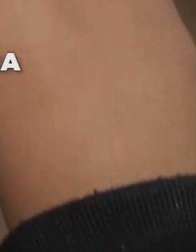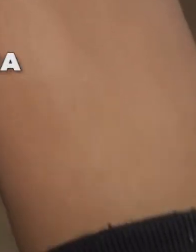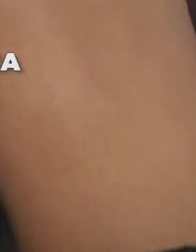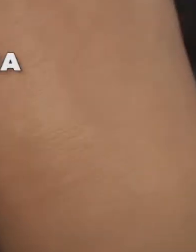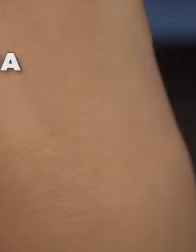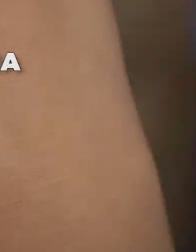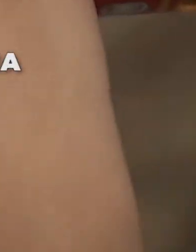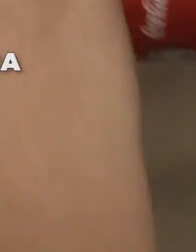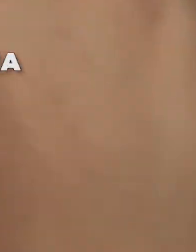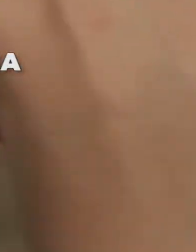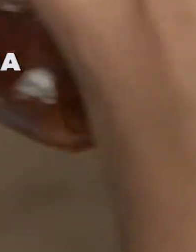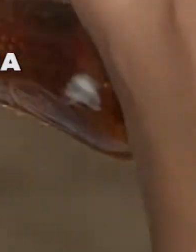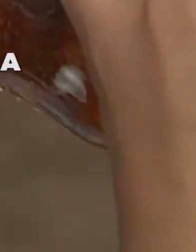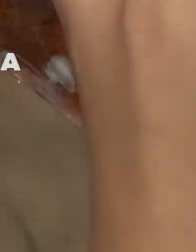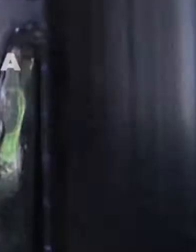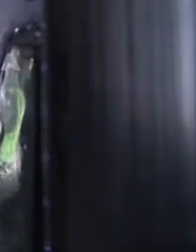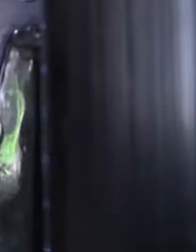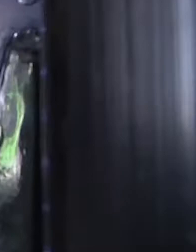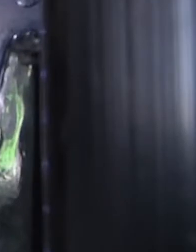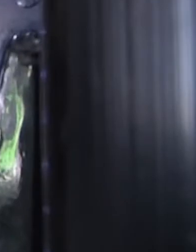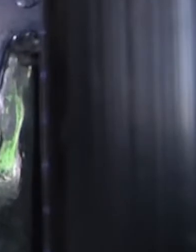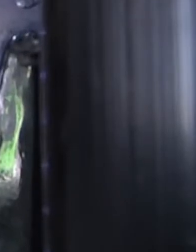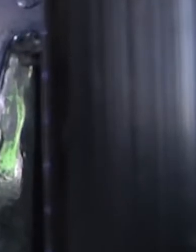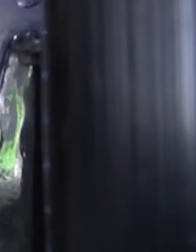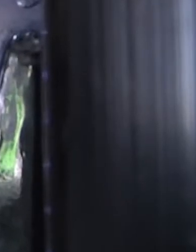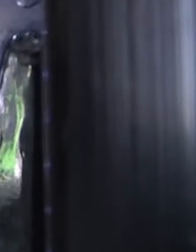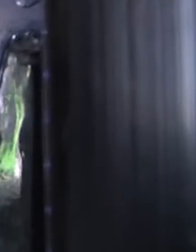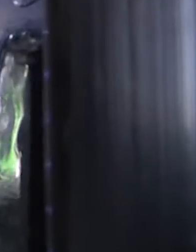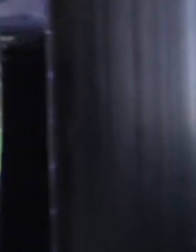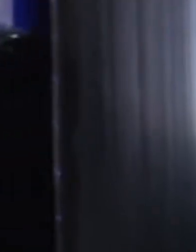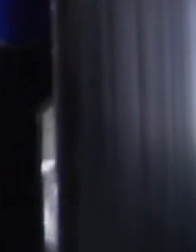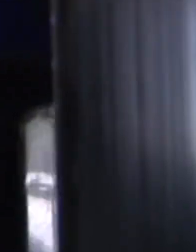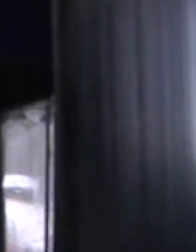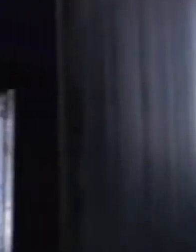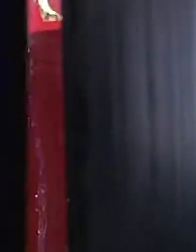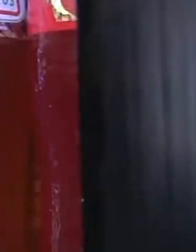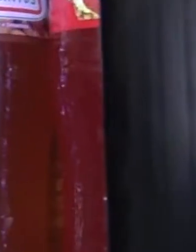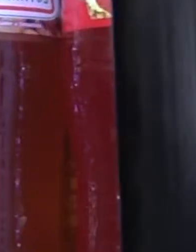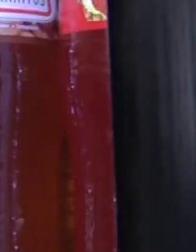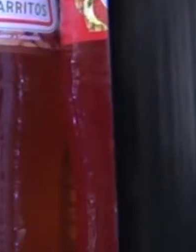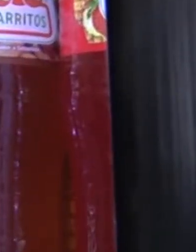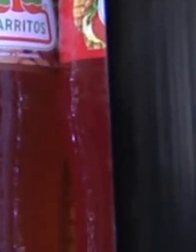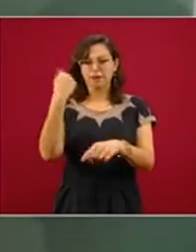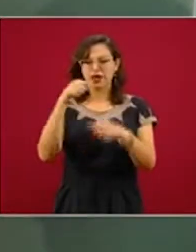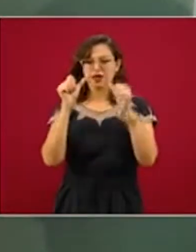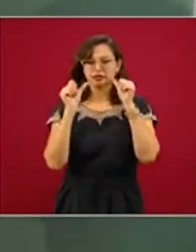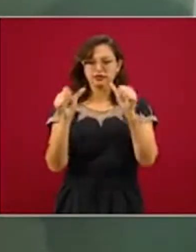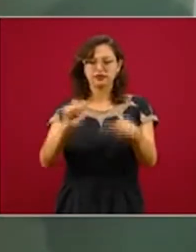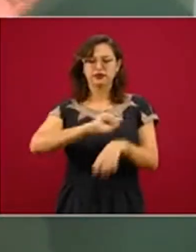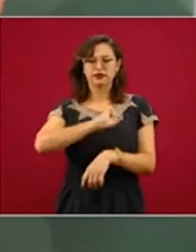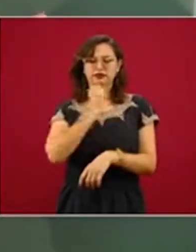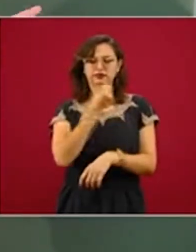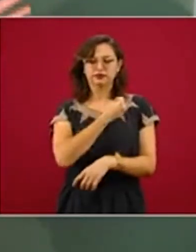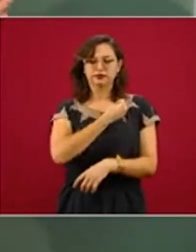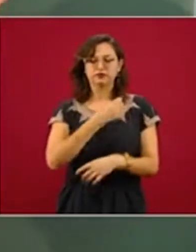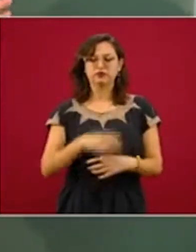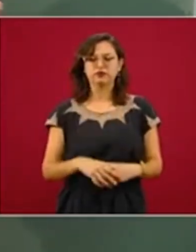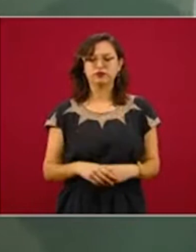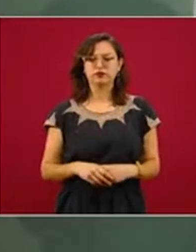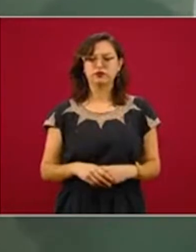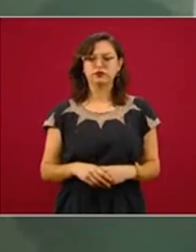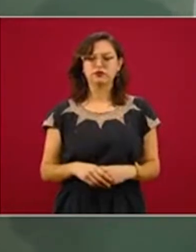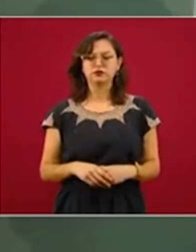supera en 40% al segundo consumidor que es Estados Unidos con 118 litros, según datos de la Universidad de Yale.